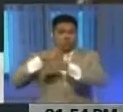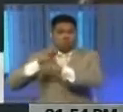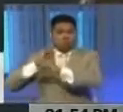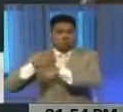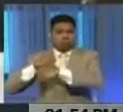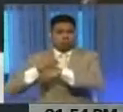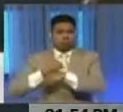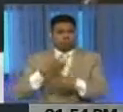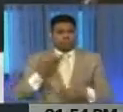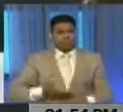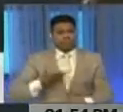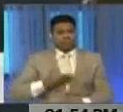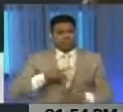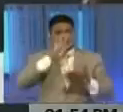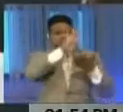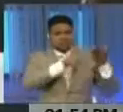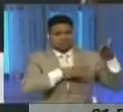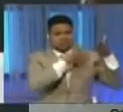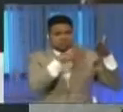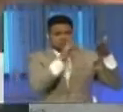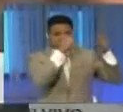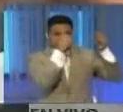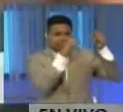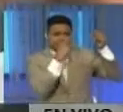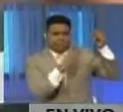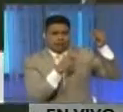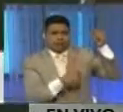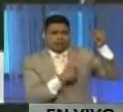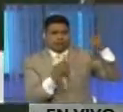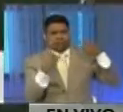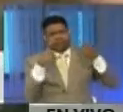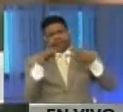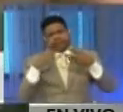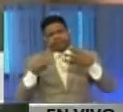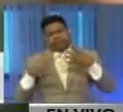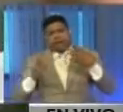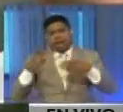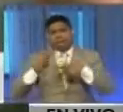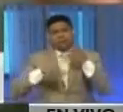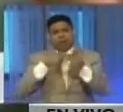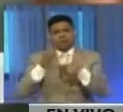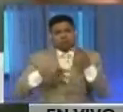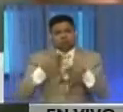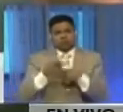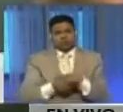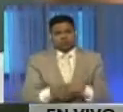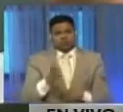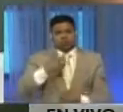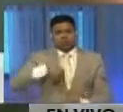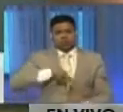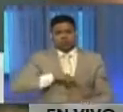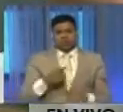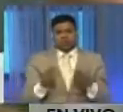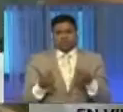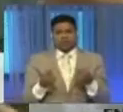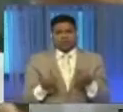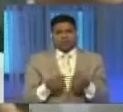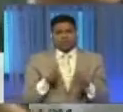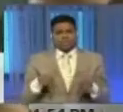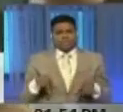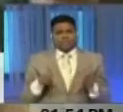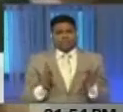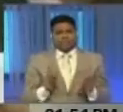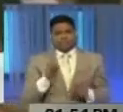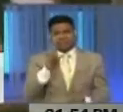en la Agenda Económica Bolivariana, que busca diversificar el aparato productivo nacional y nuestra economía, que permitiría